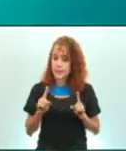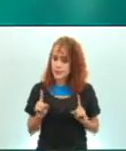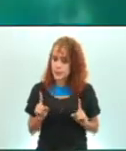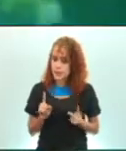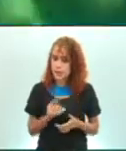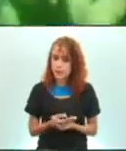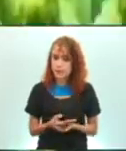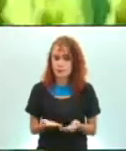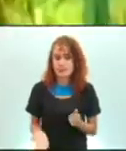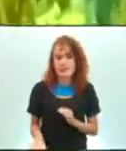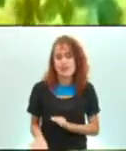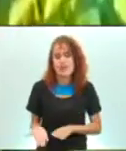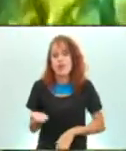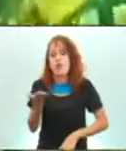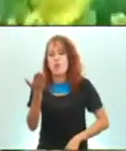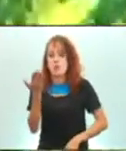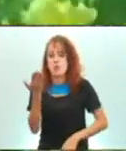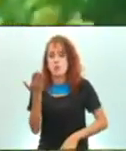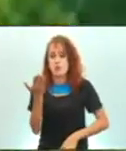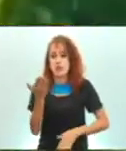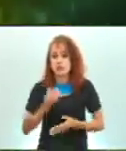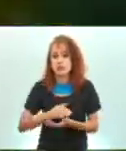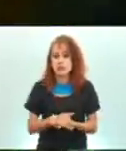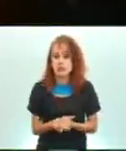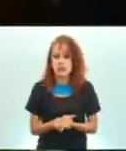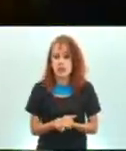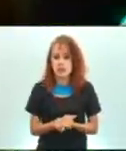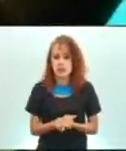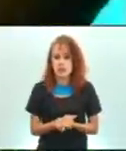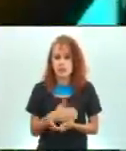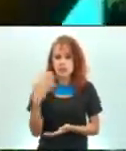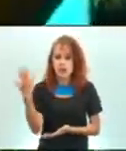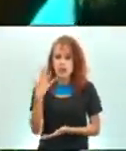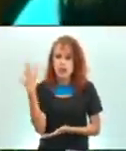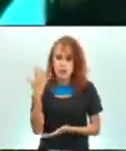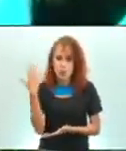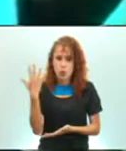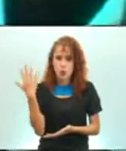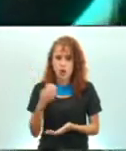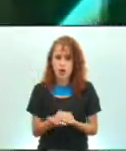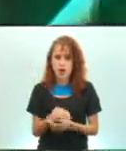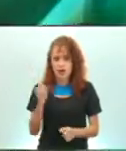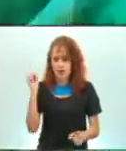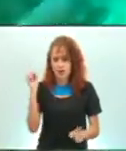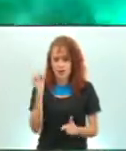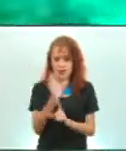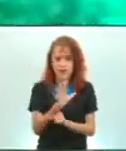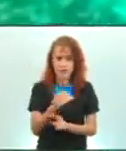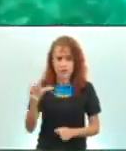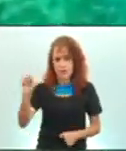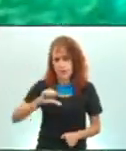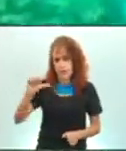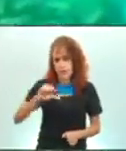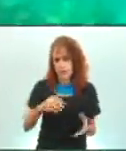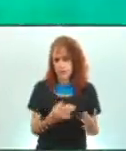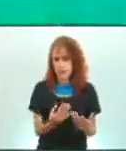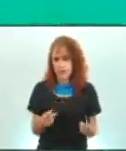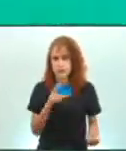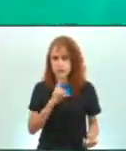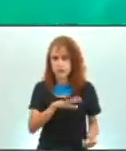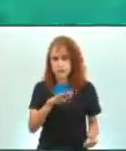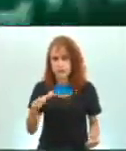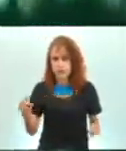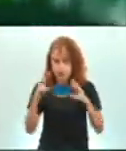Sin embargo, con el aumento de la intensidad y frecuencia, los huracanes empiezan a ser letales para ese